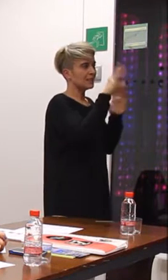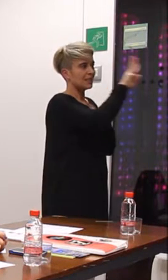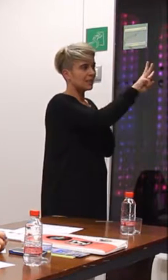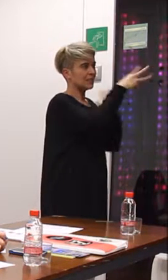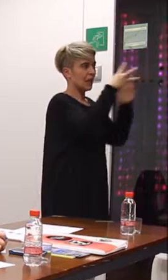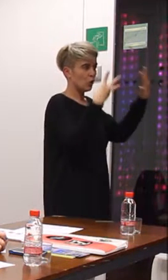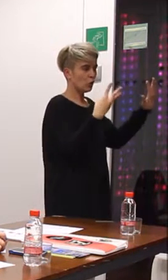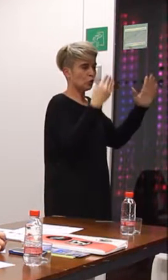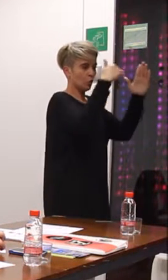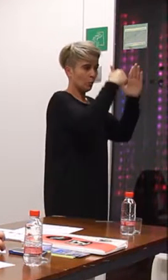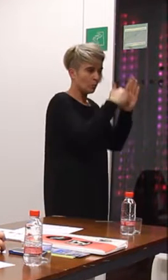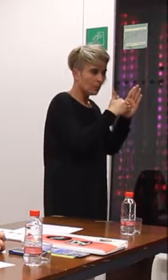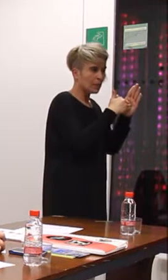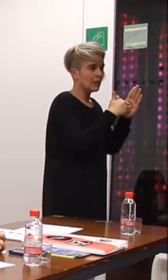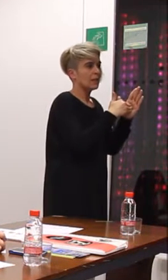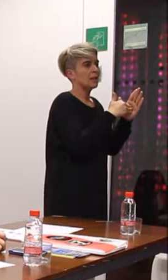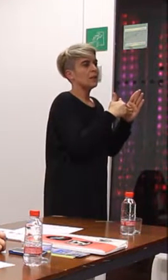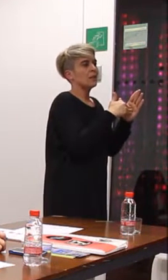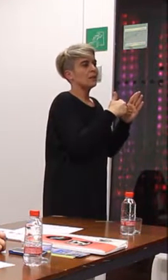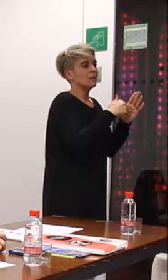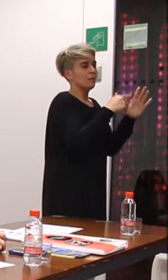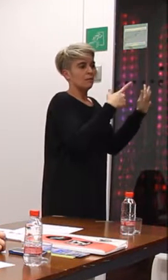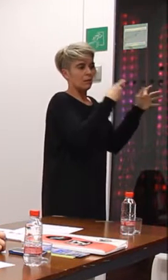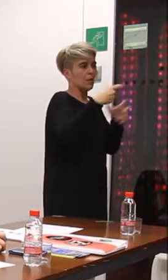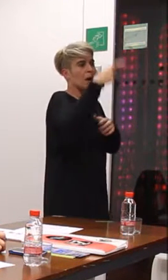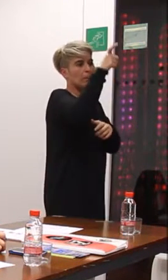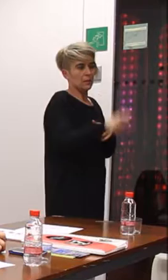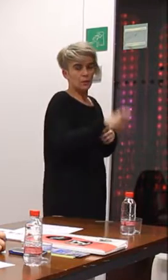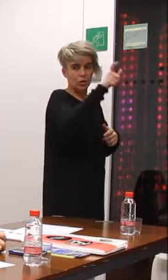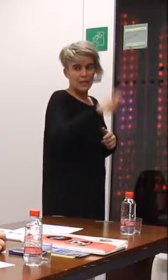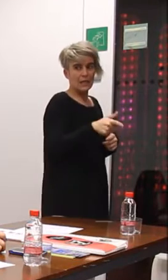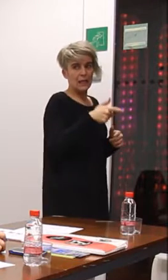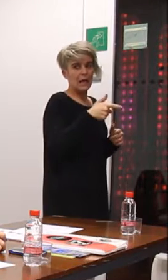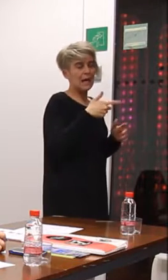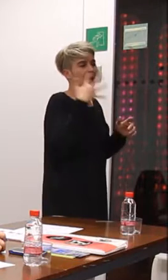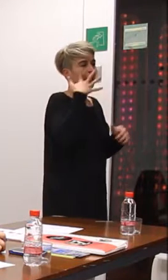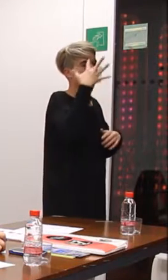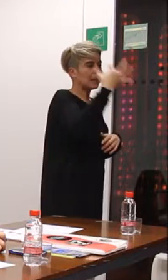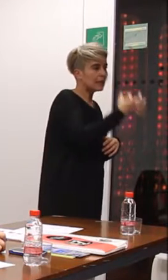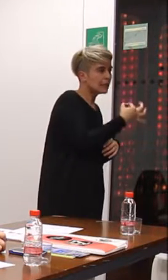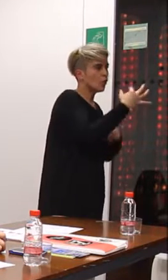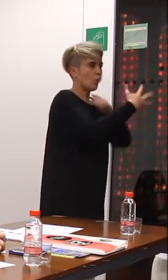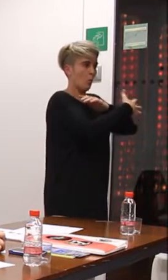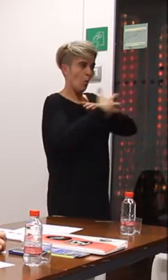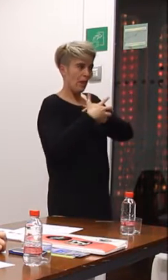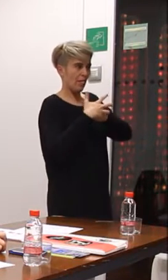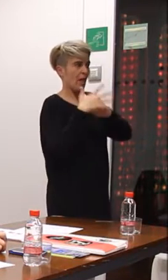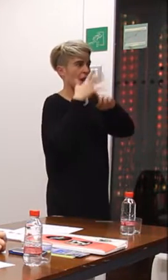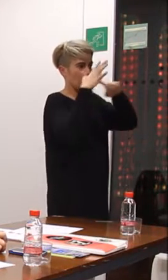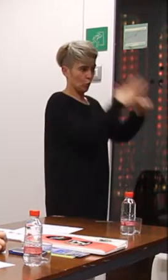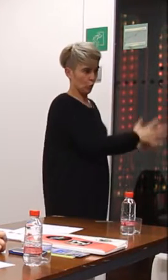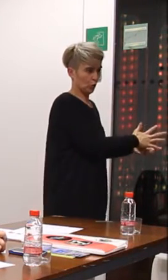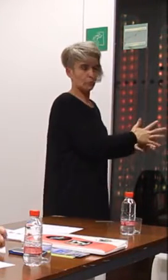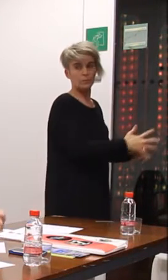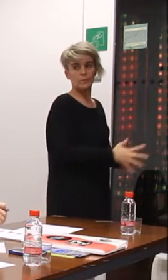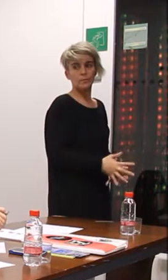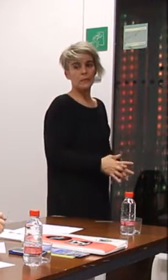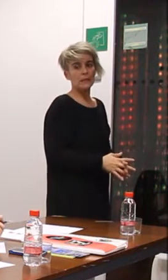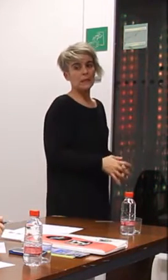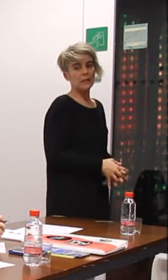1.638.647 personas que se encuentran en riesgo de pobreza y o exclusión. O sea, que es una cifra